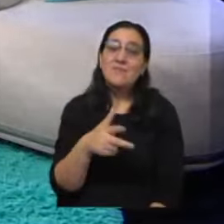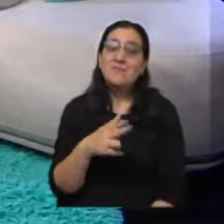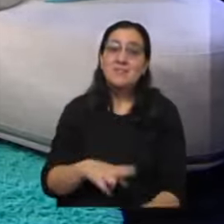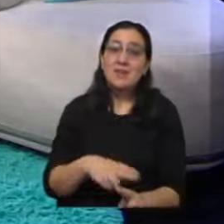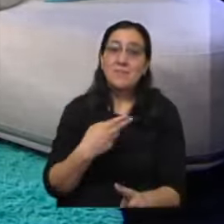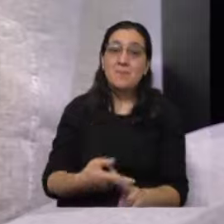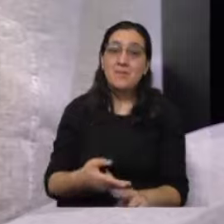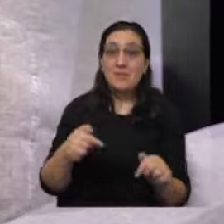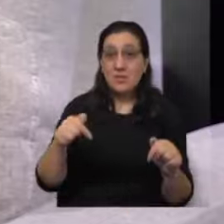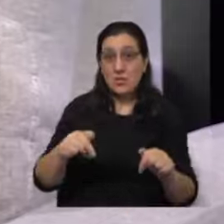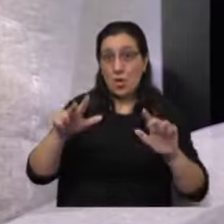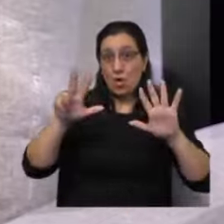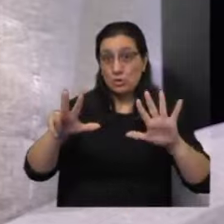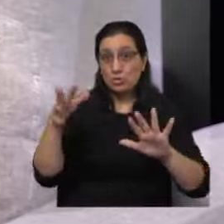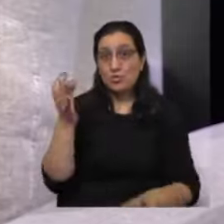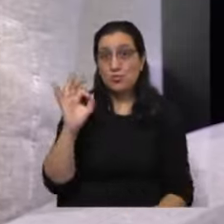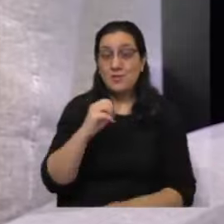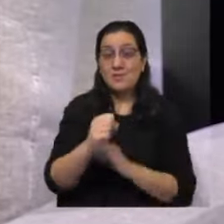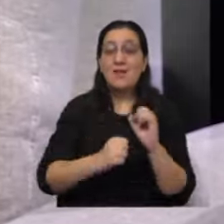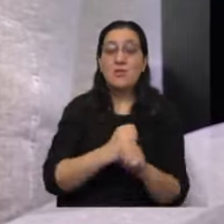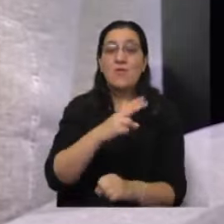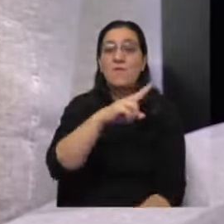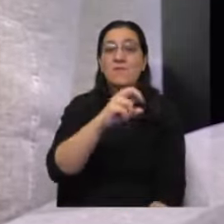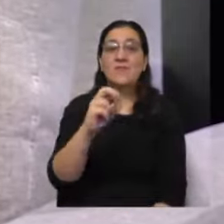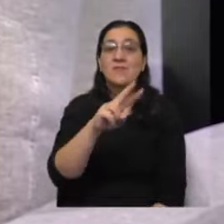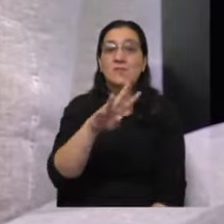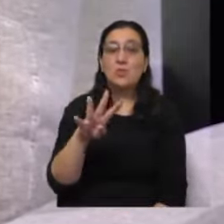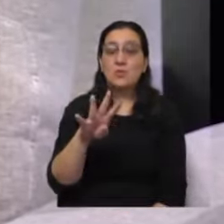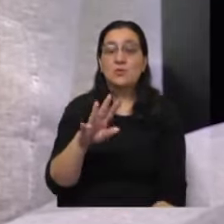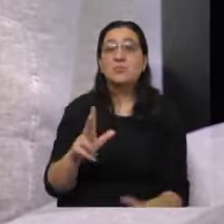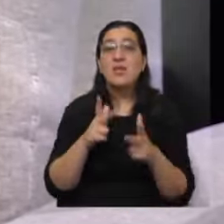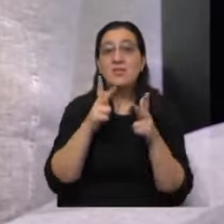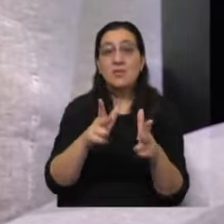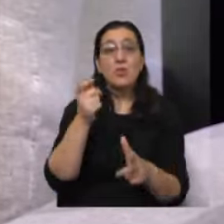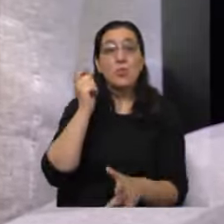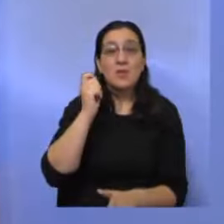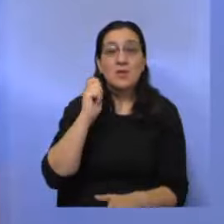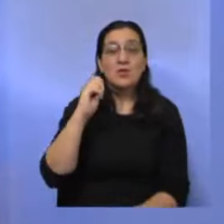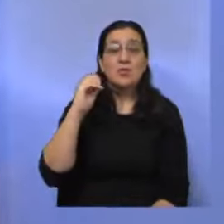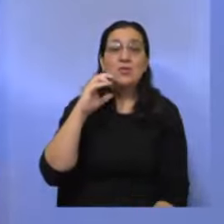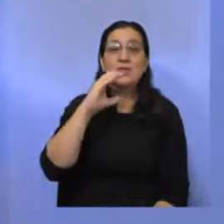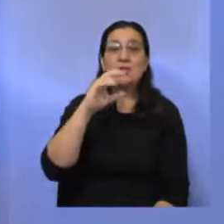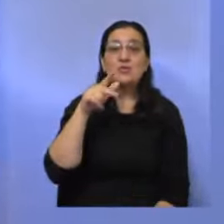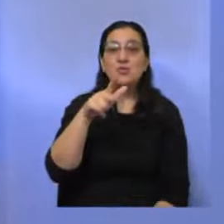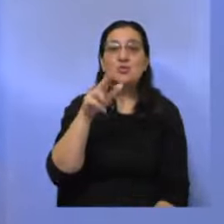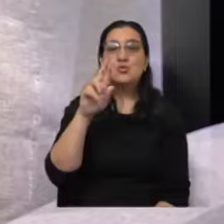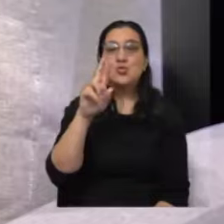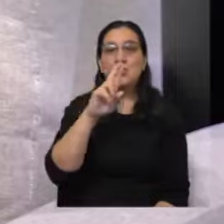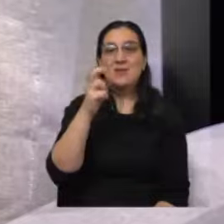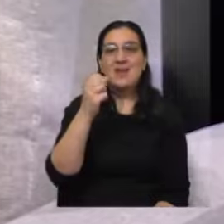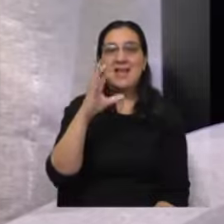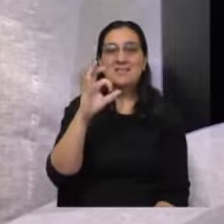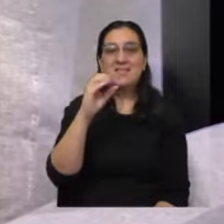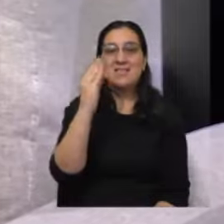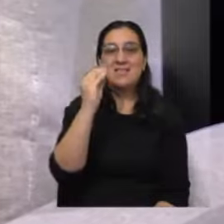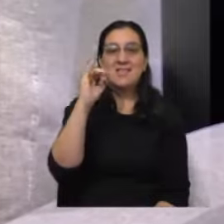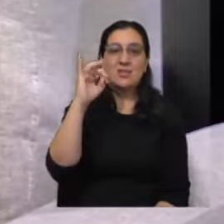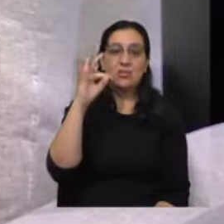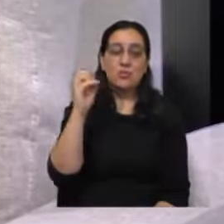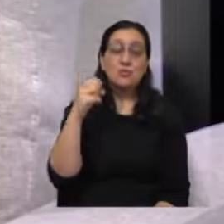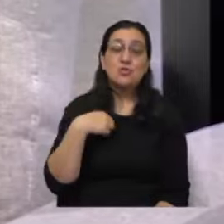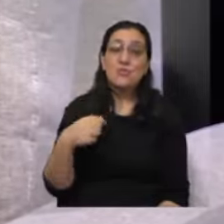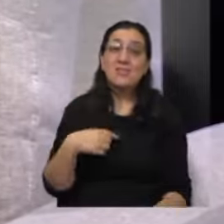de este 8 de octubre del 2024. Como ya he dicho, el cumpleaños del churrasquito. ¡Ay! Solo voy a